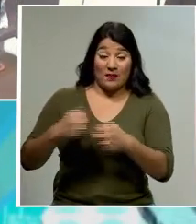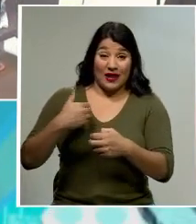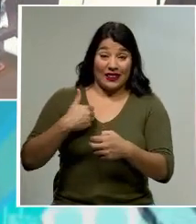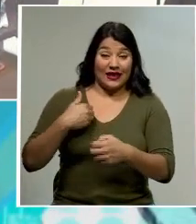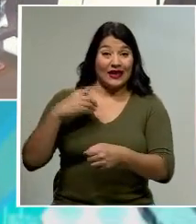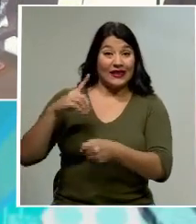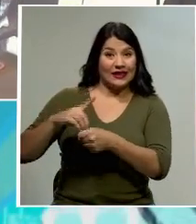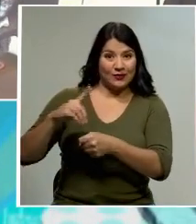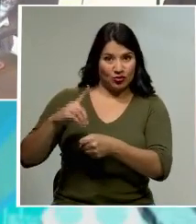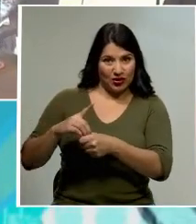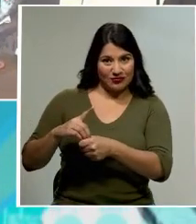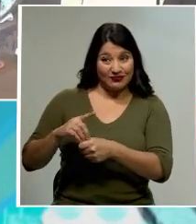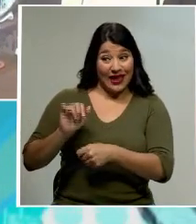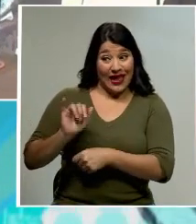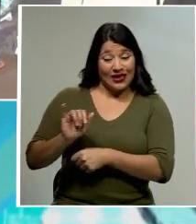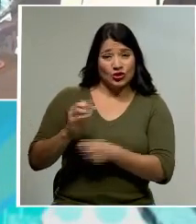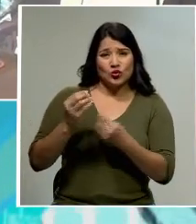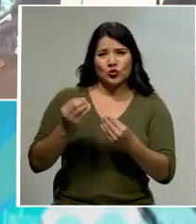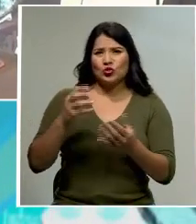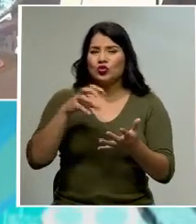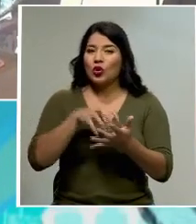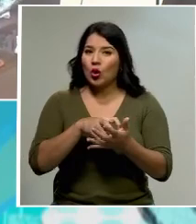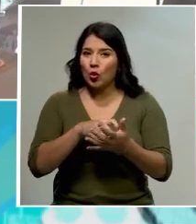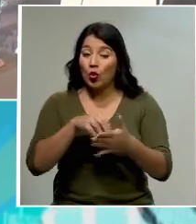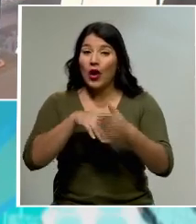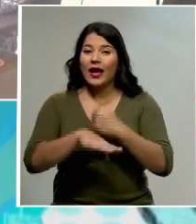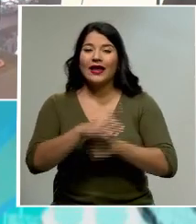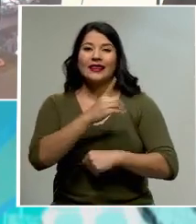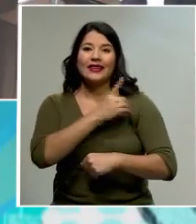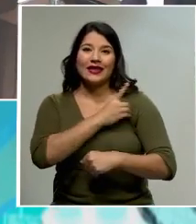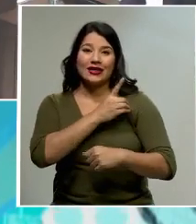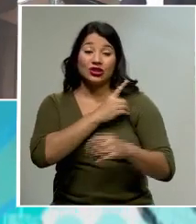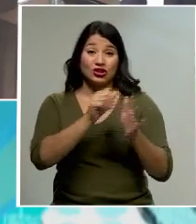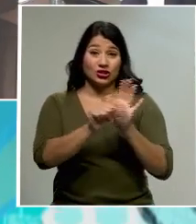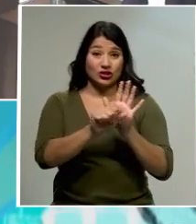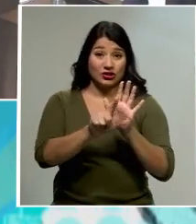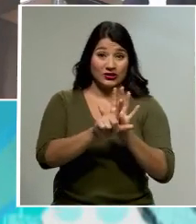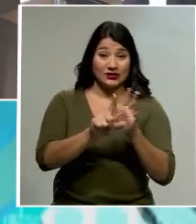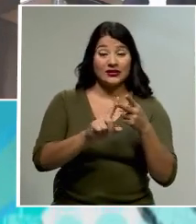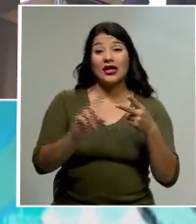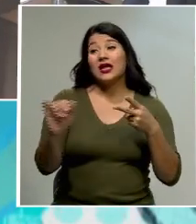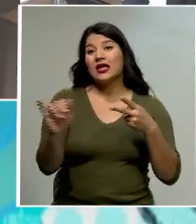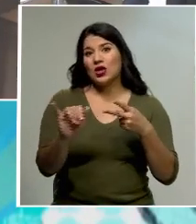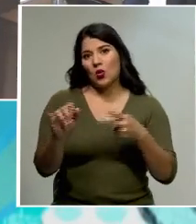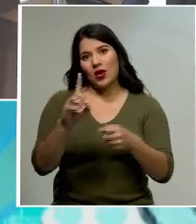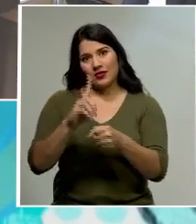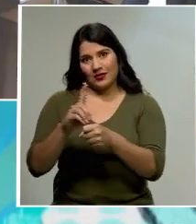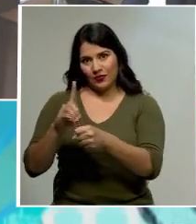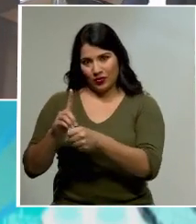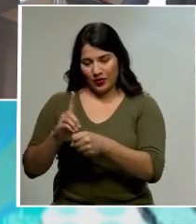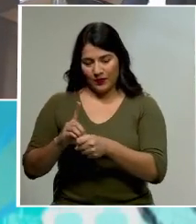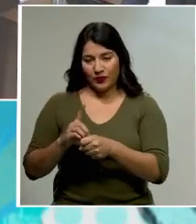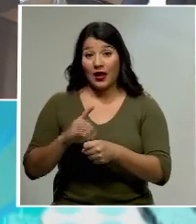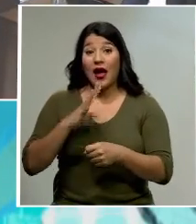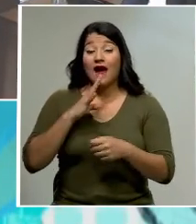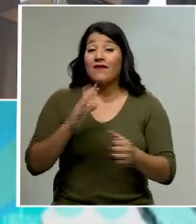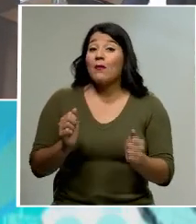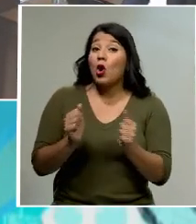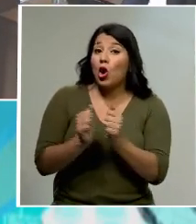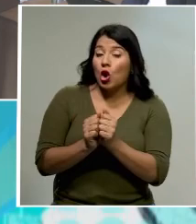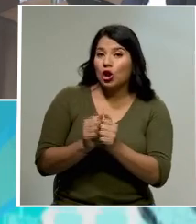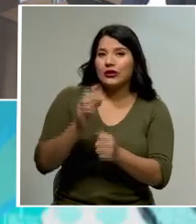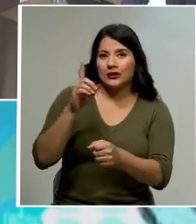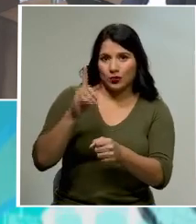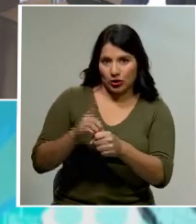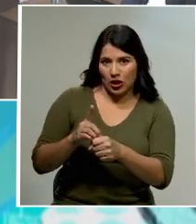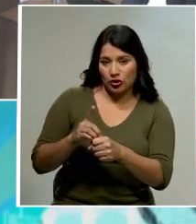que genera muchísimas dudas tanto en la dirección de la Asamblea Legislativa como en los propios legisladores. Hablamos con algunos de